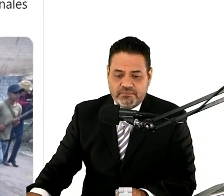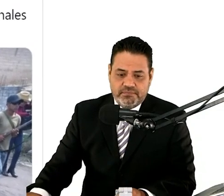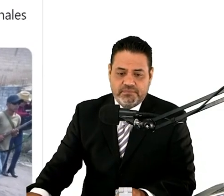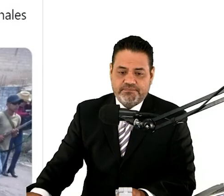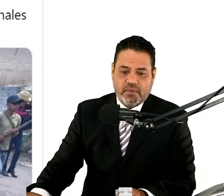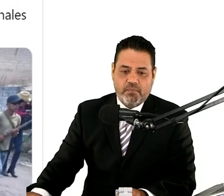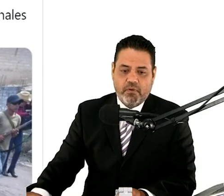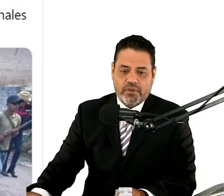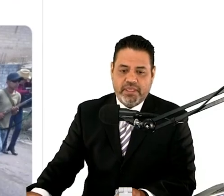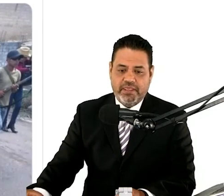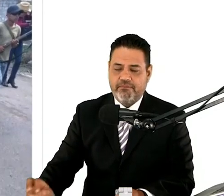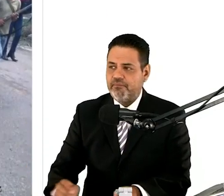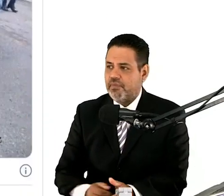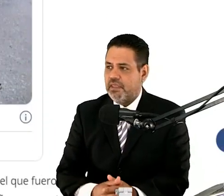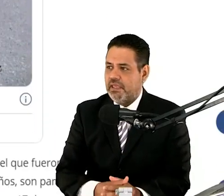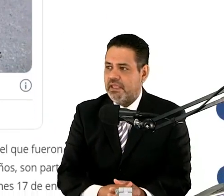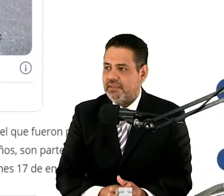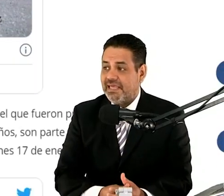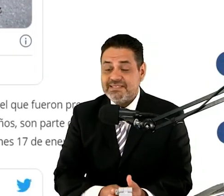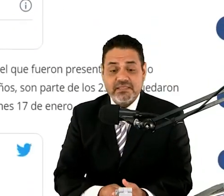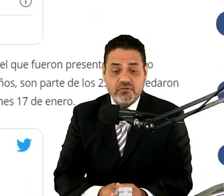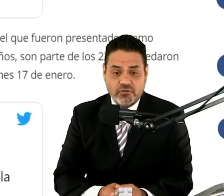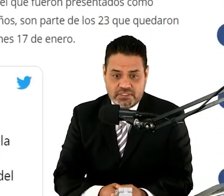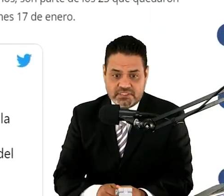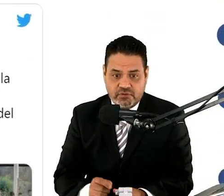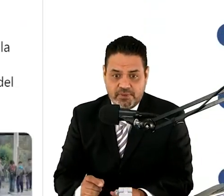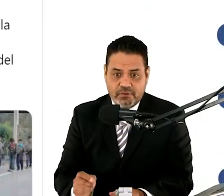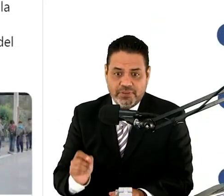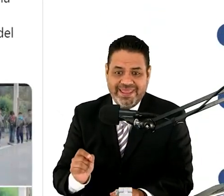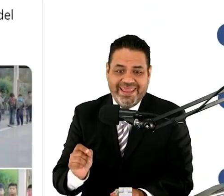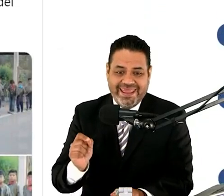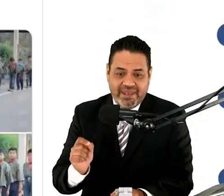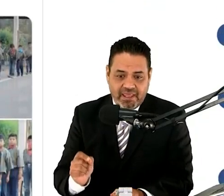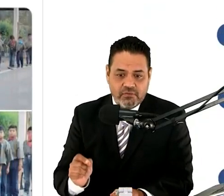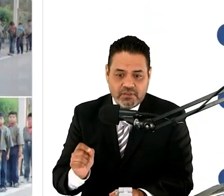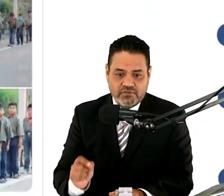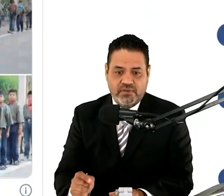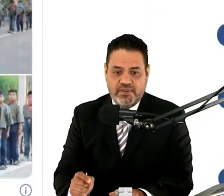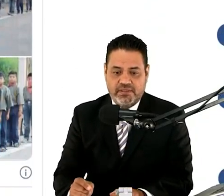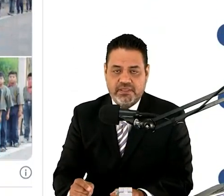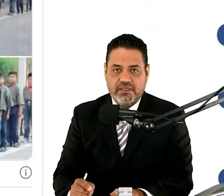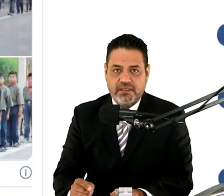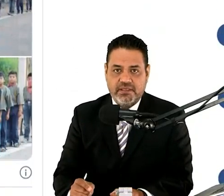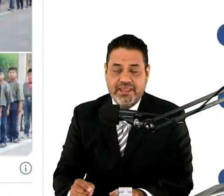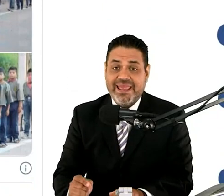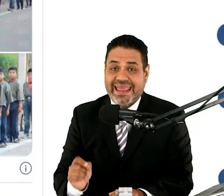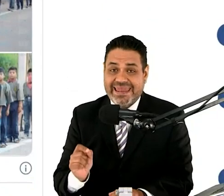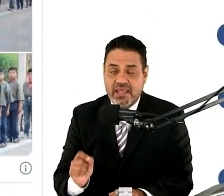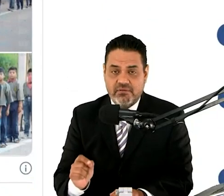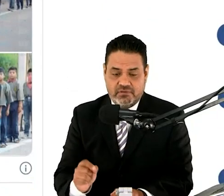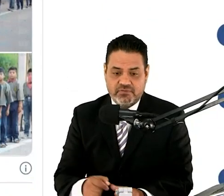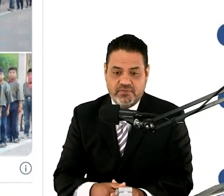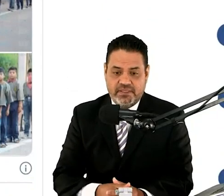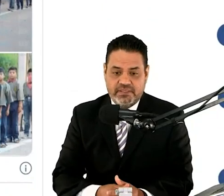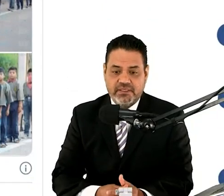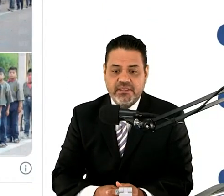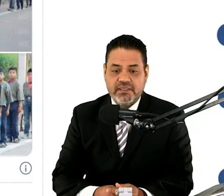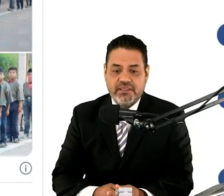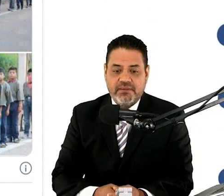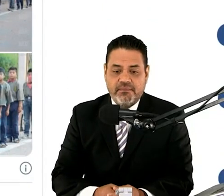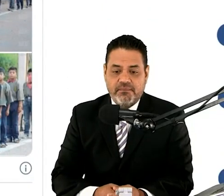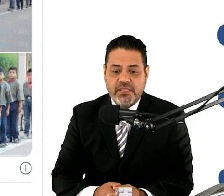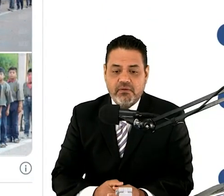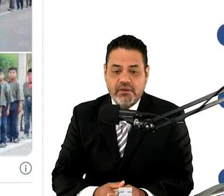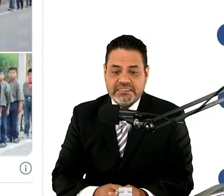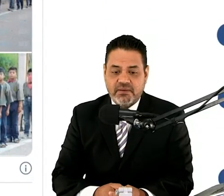colación porque desde entonces estoy hablando de enero de 2020 enero de 2020